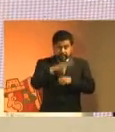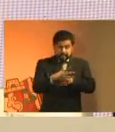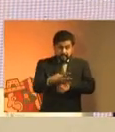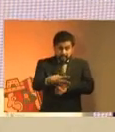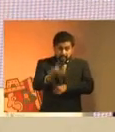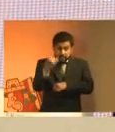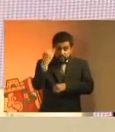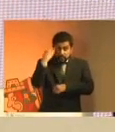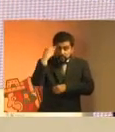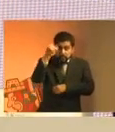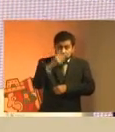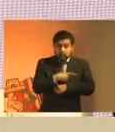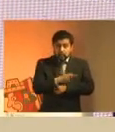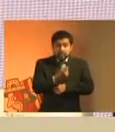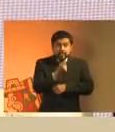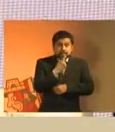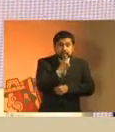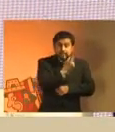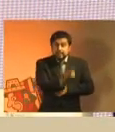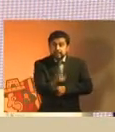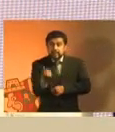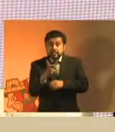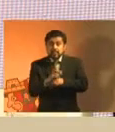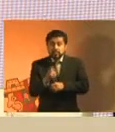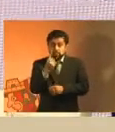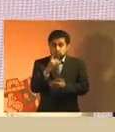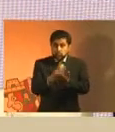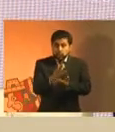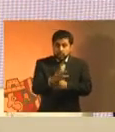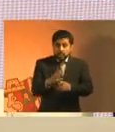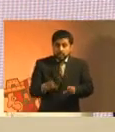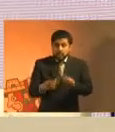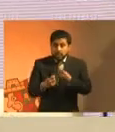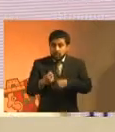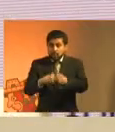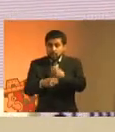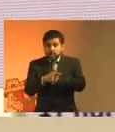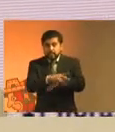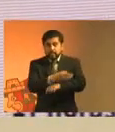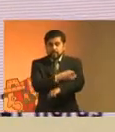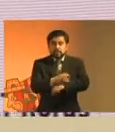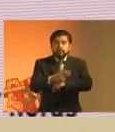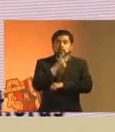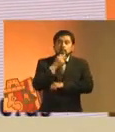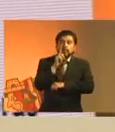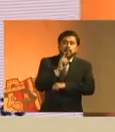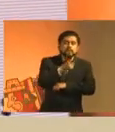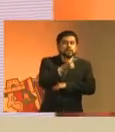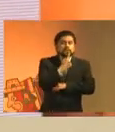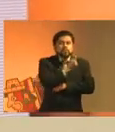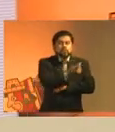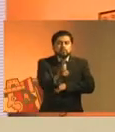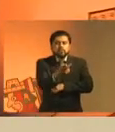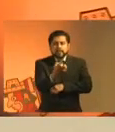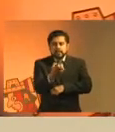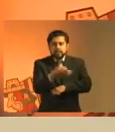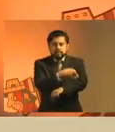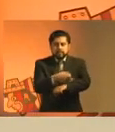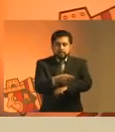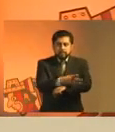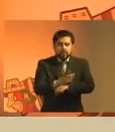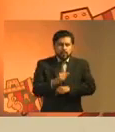a estas alturas y con una tendida de modo que los jóvenes carrillo puertos las mujeres y los hombres los hijos de esta familia